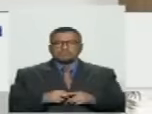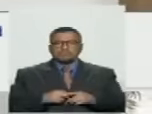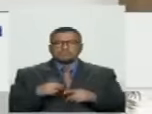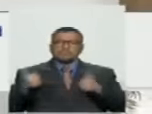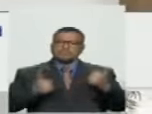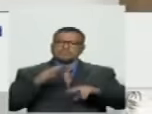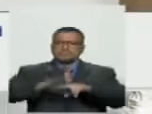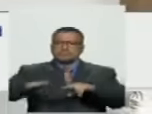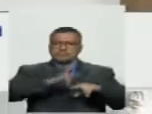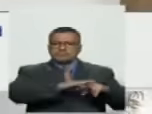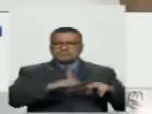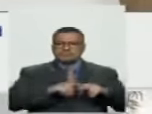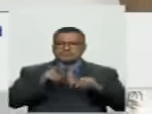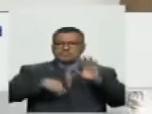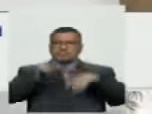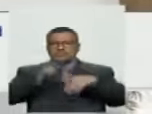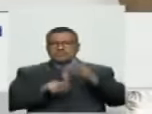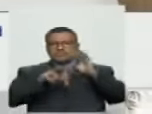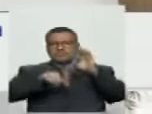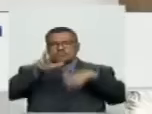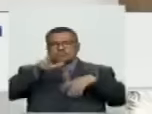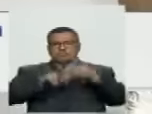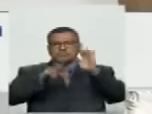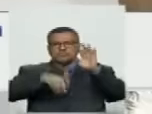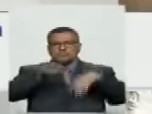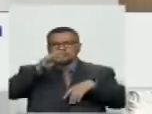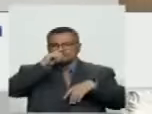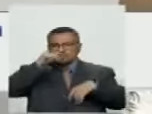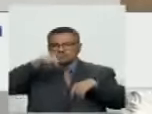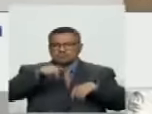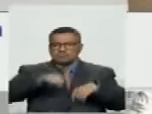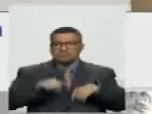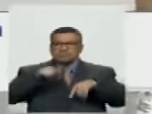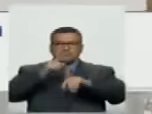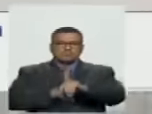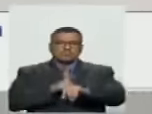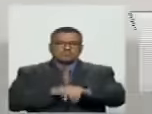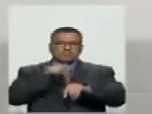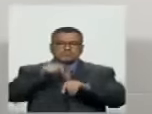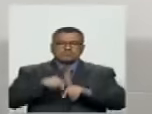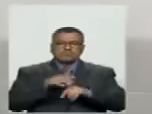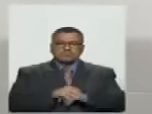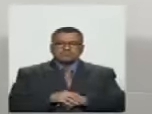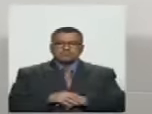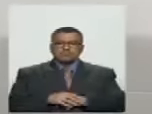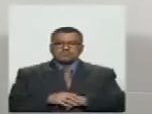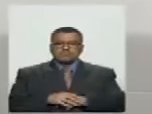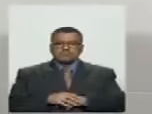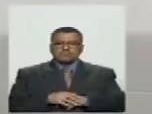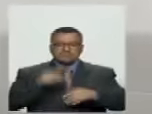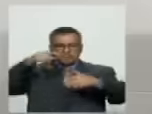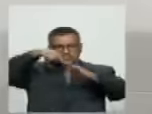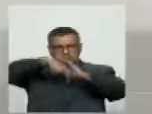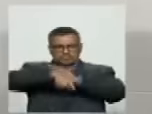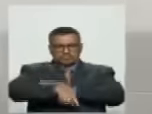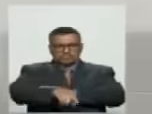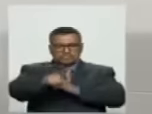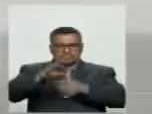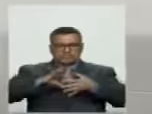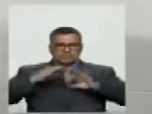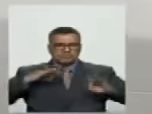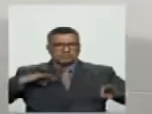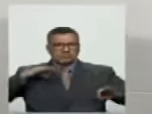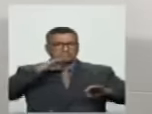¿Cuántos niños de 12, 13, 14 años están en este momento imbuidos en una red